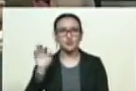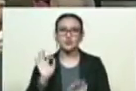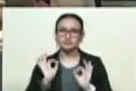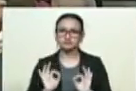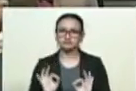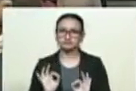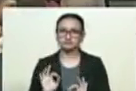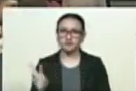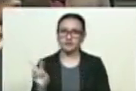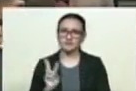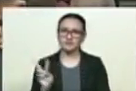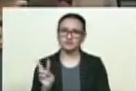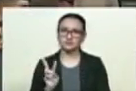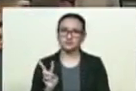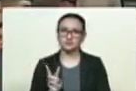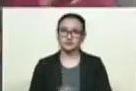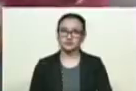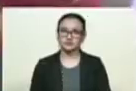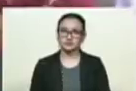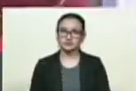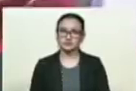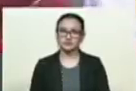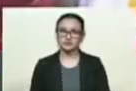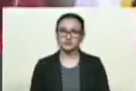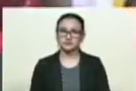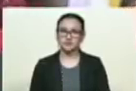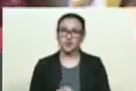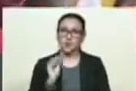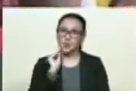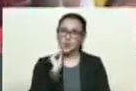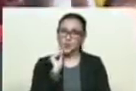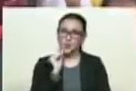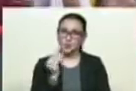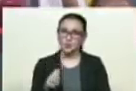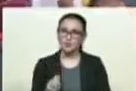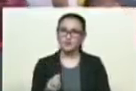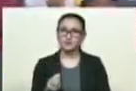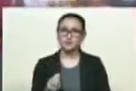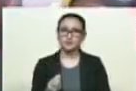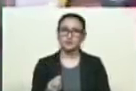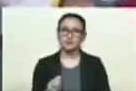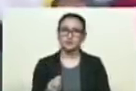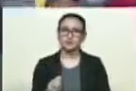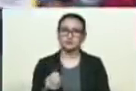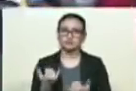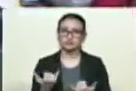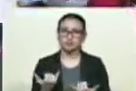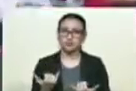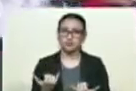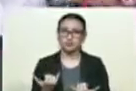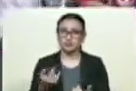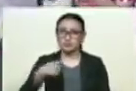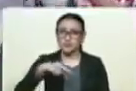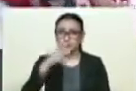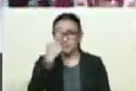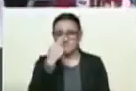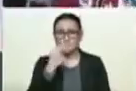definitivo de Venezuela. La juventud, ustedes hoy son protagonistas,